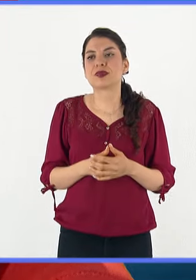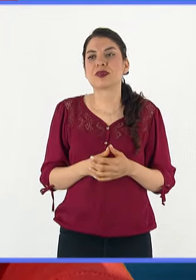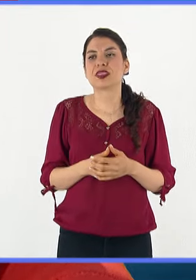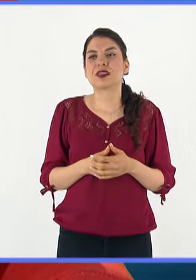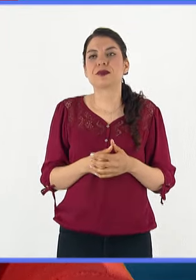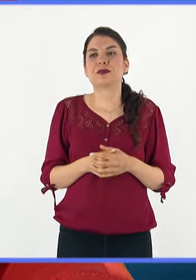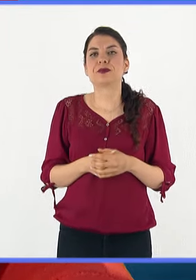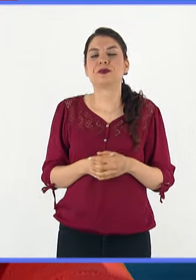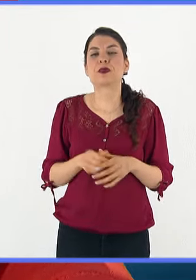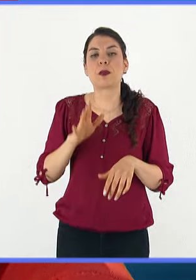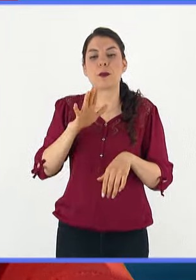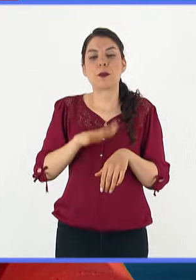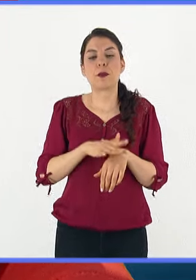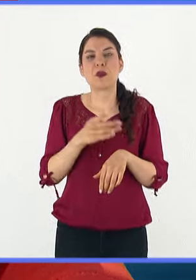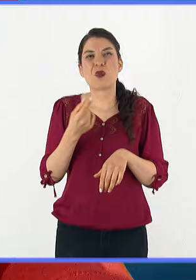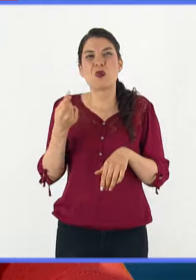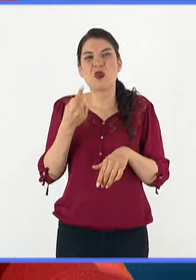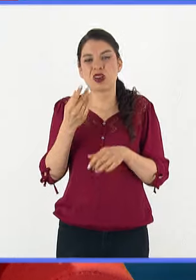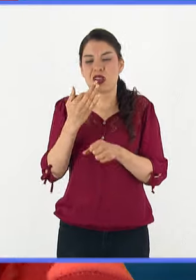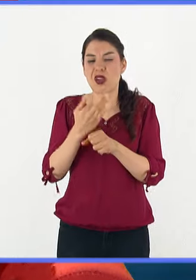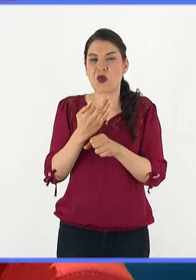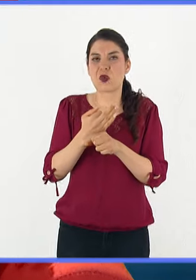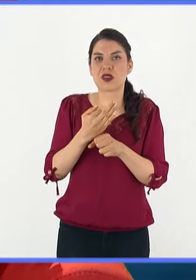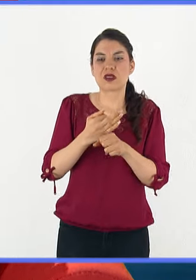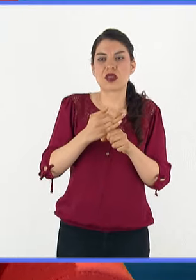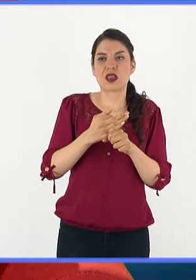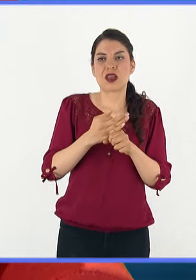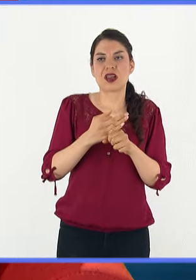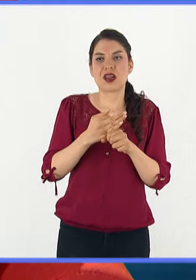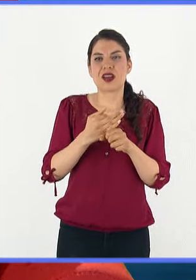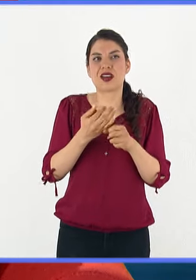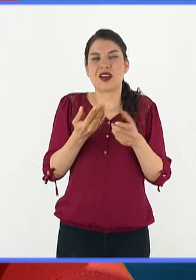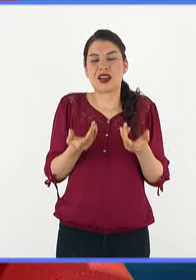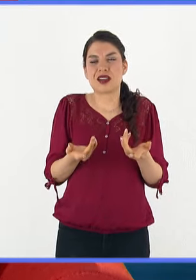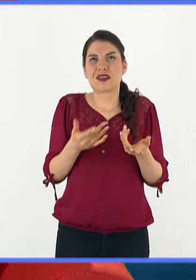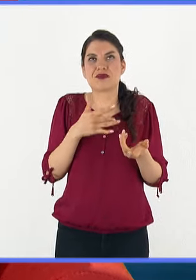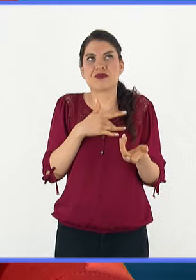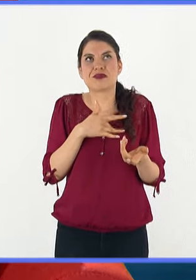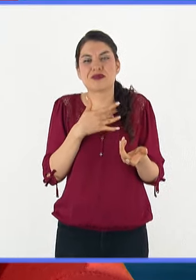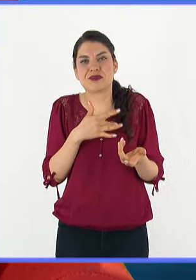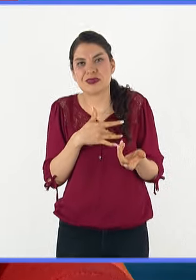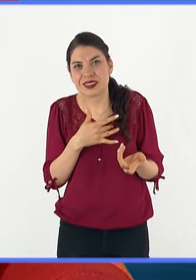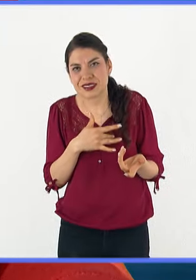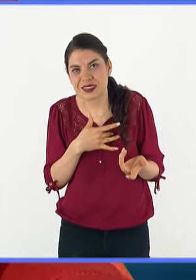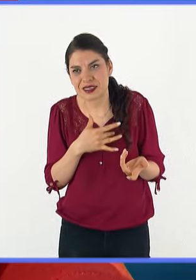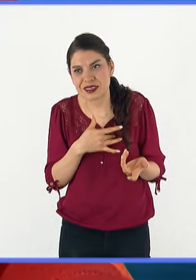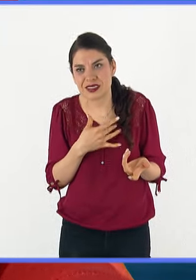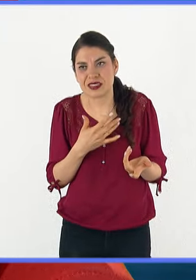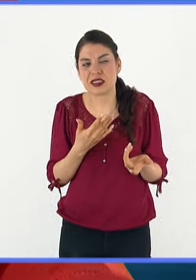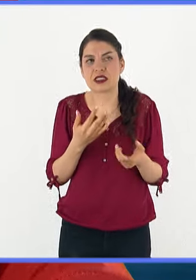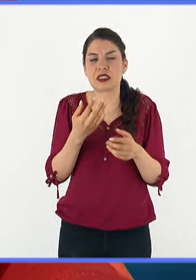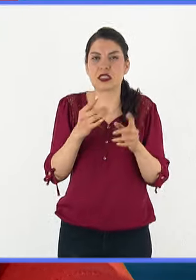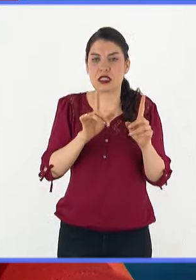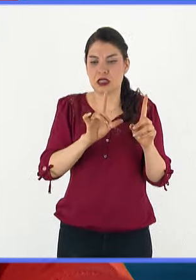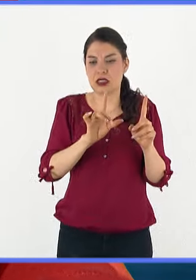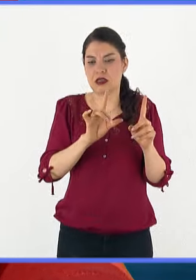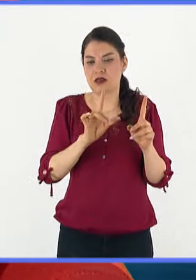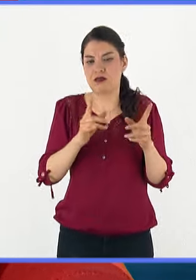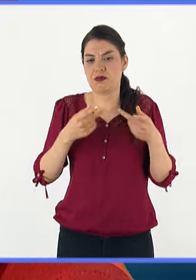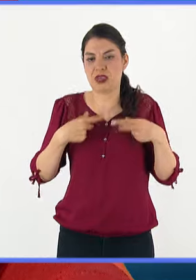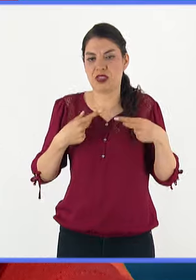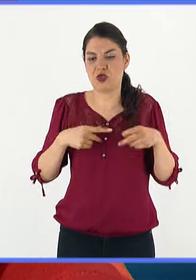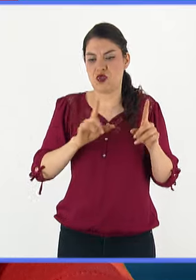qué es lo que nos ha llevado a esta situación que sentimos al menos así en buena parte del país